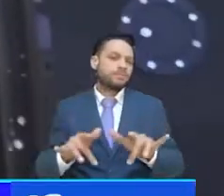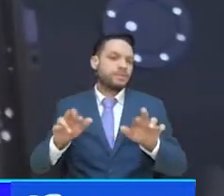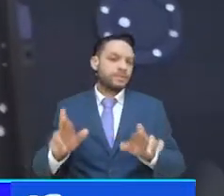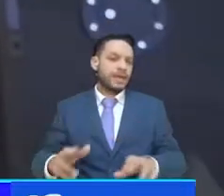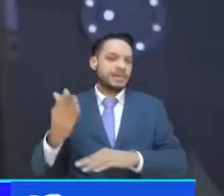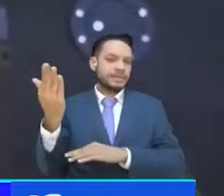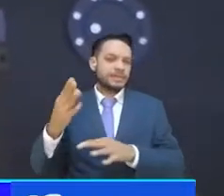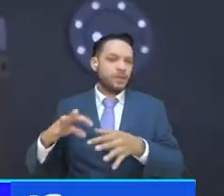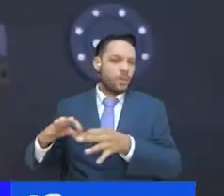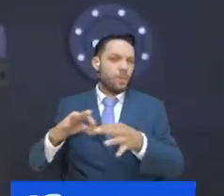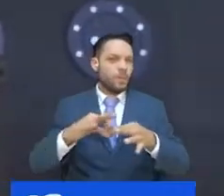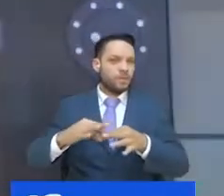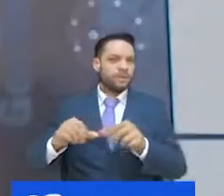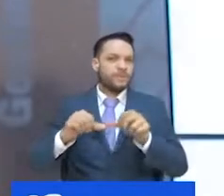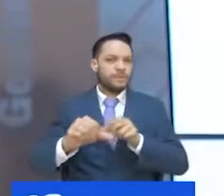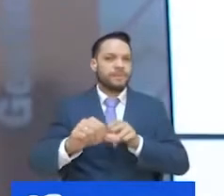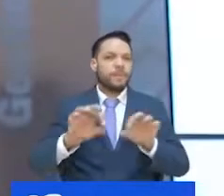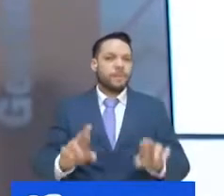roja juntos.